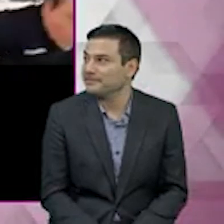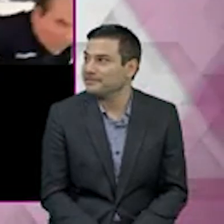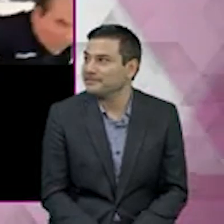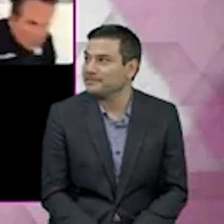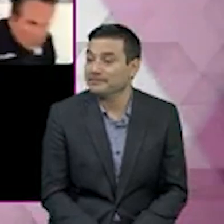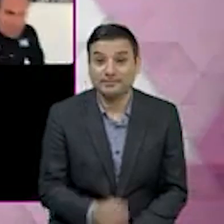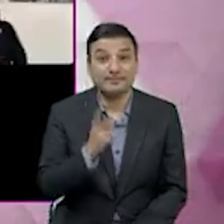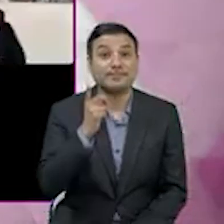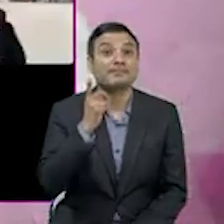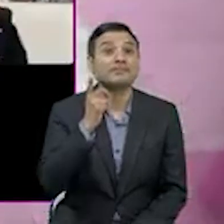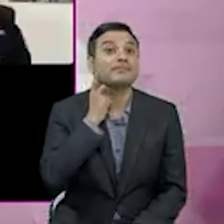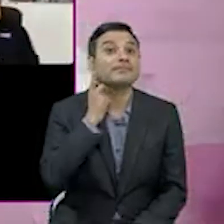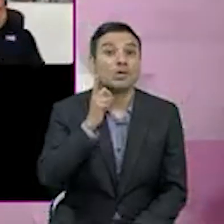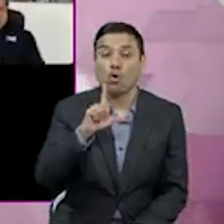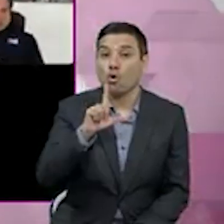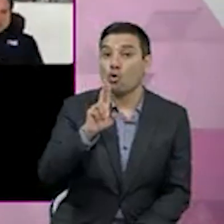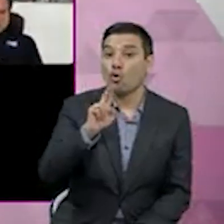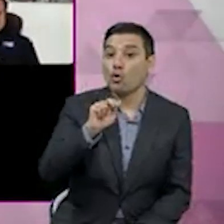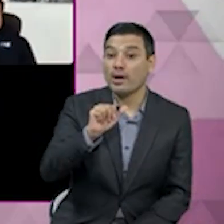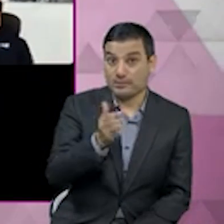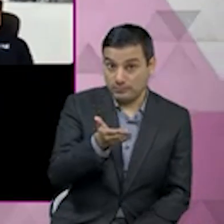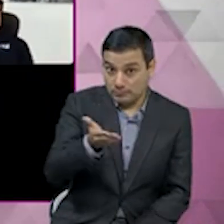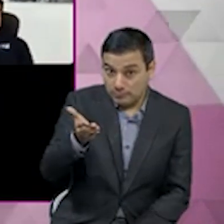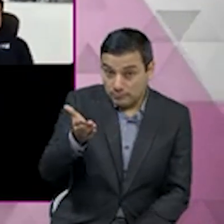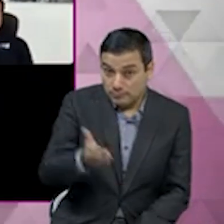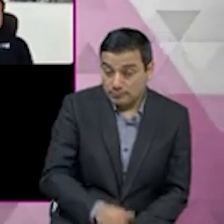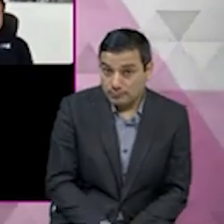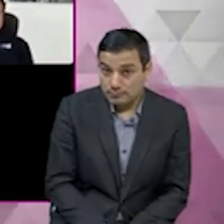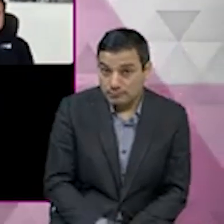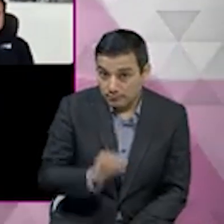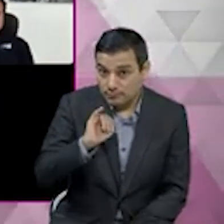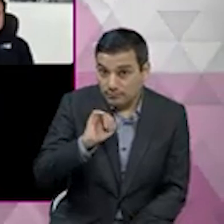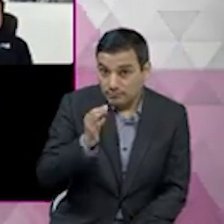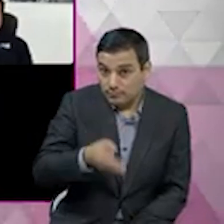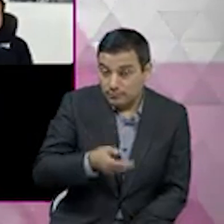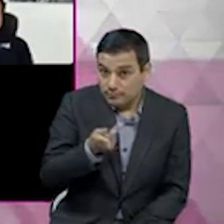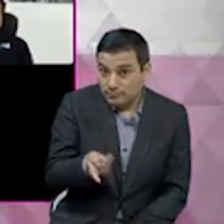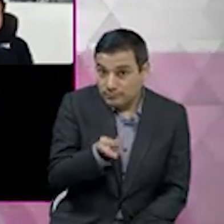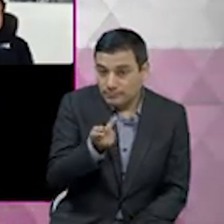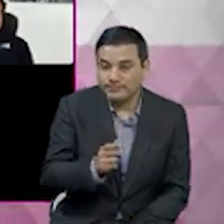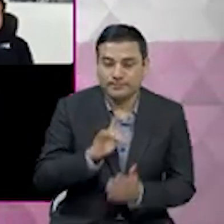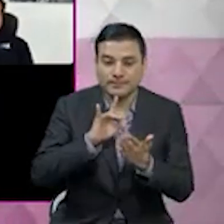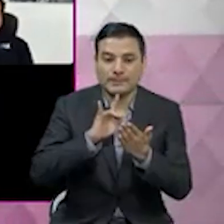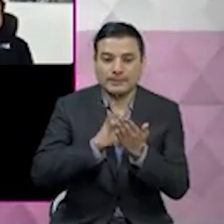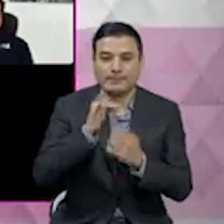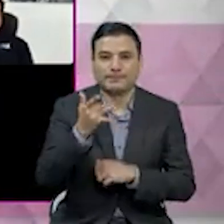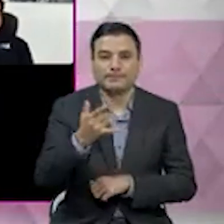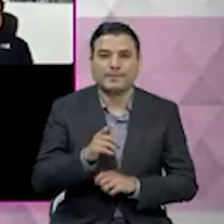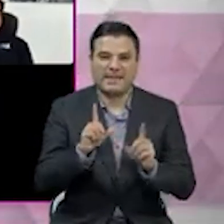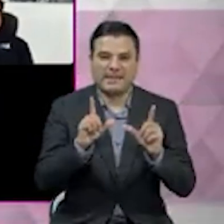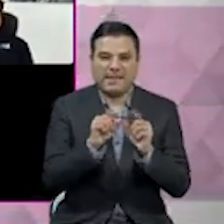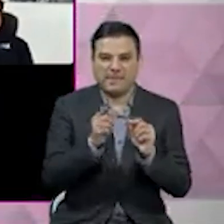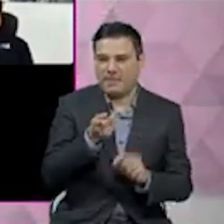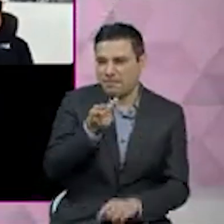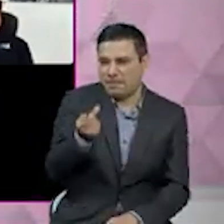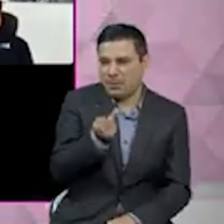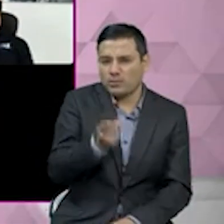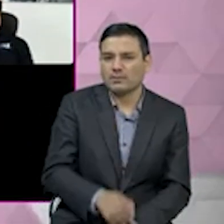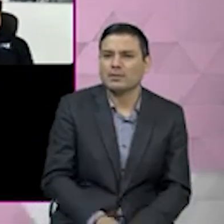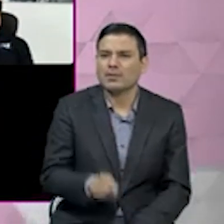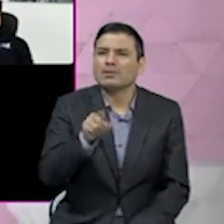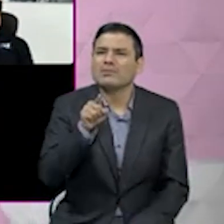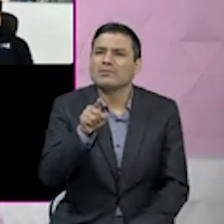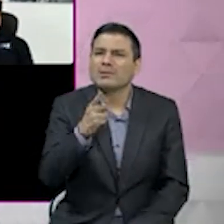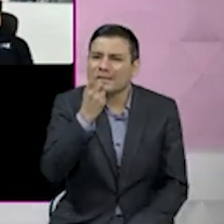Adelante, diputado Gutiérrez Luna, si le acepta la pregunta el consejero. Gracias. Nada más preguntarle a qué bando y a qué